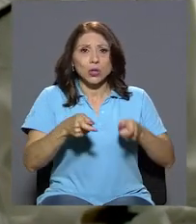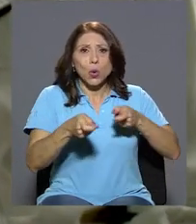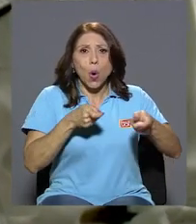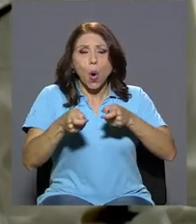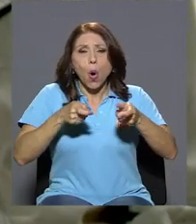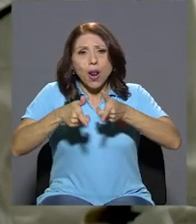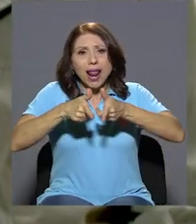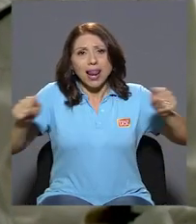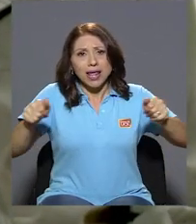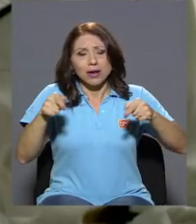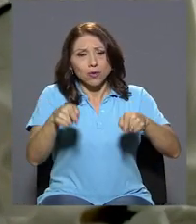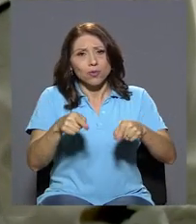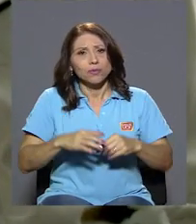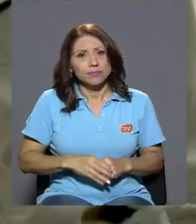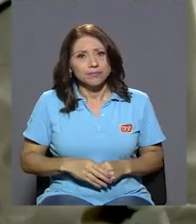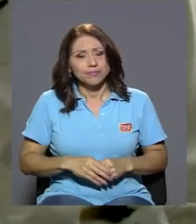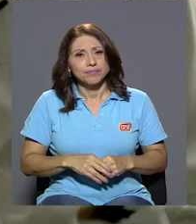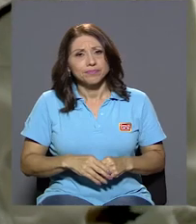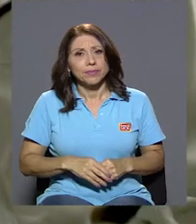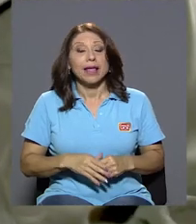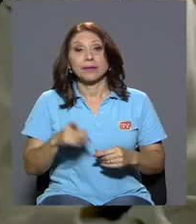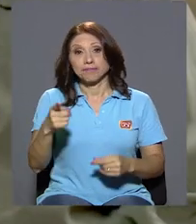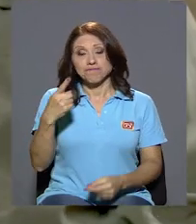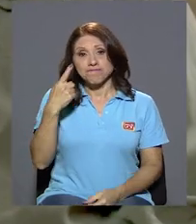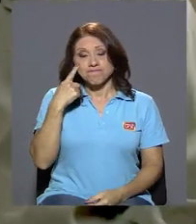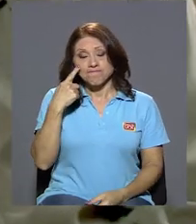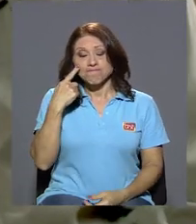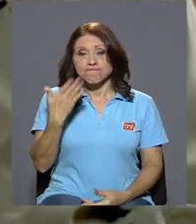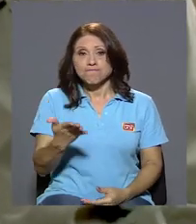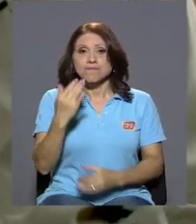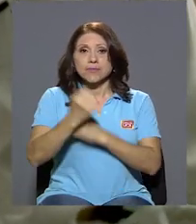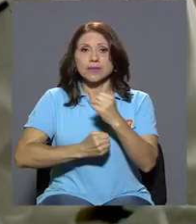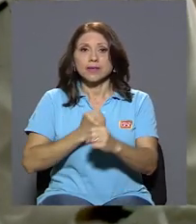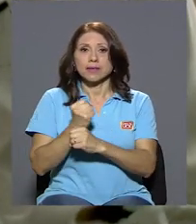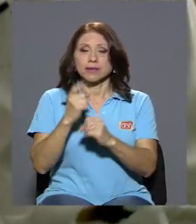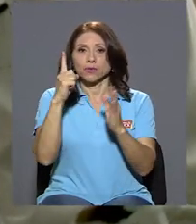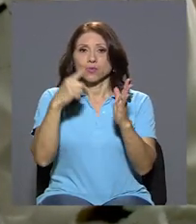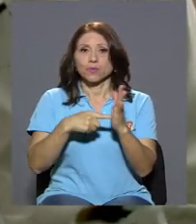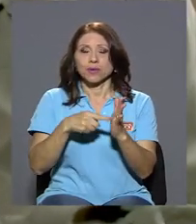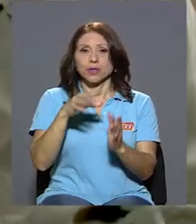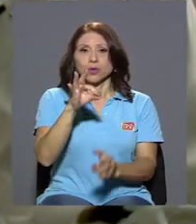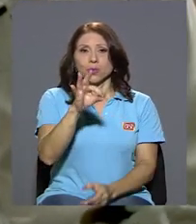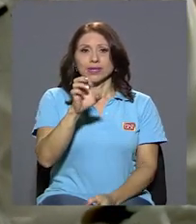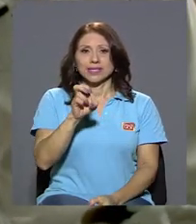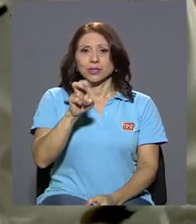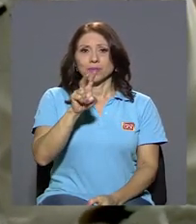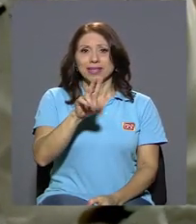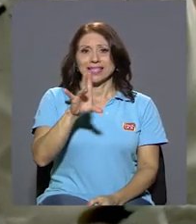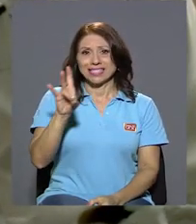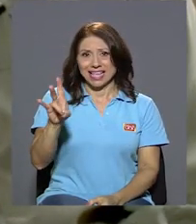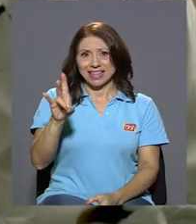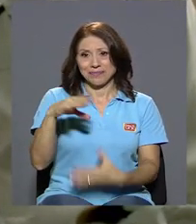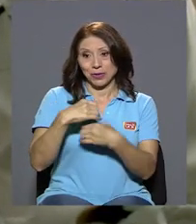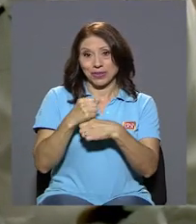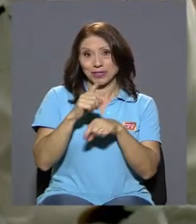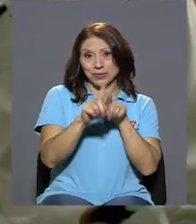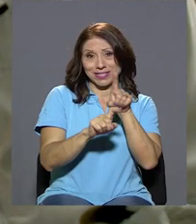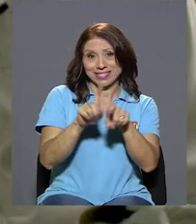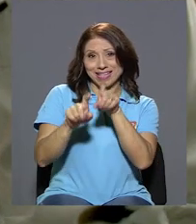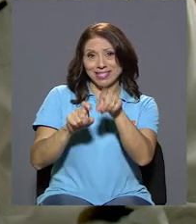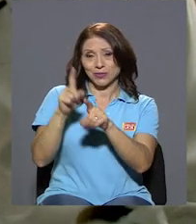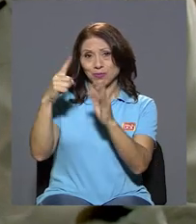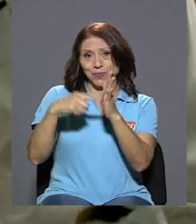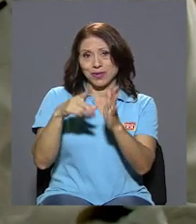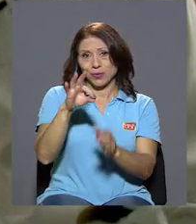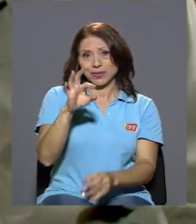dominio de la lengua a tal grado que ofició este que en 1927 según el censo el 27